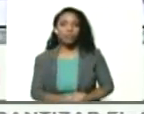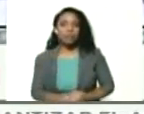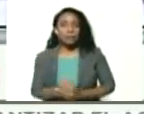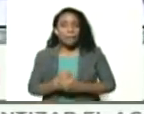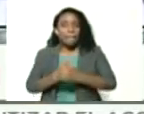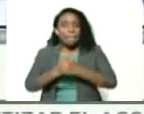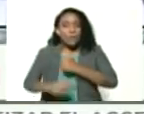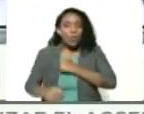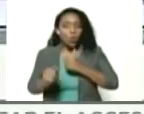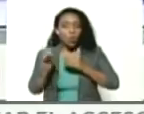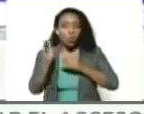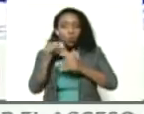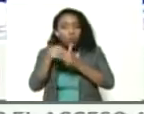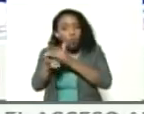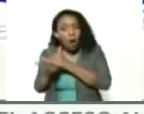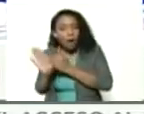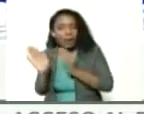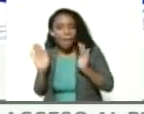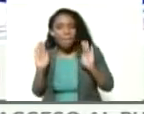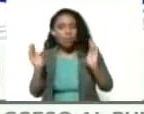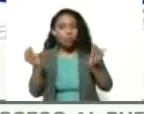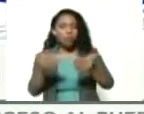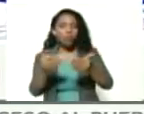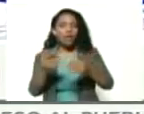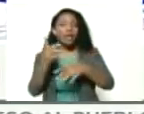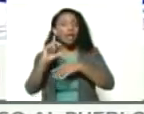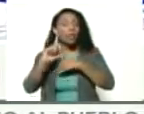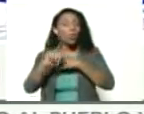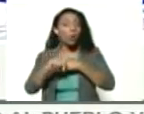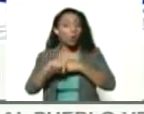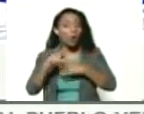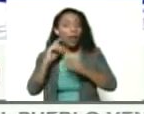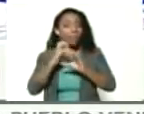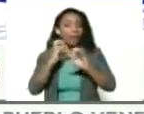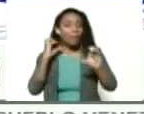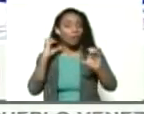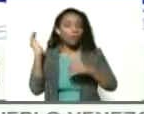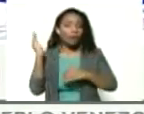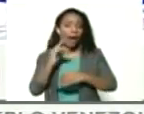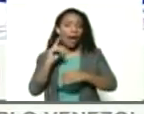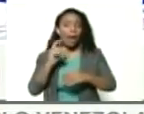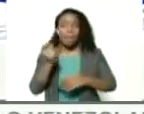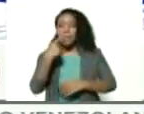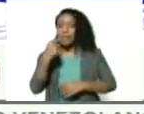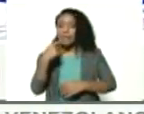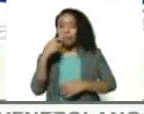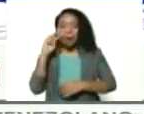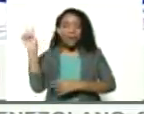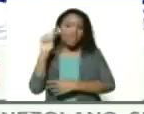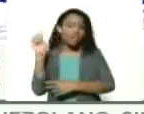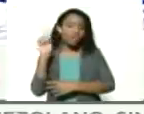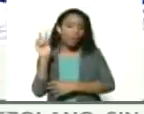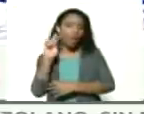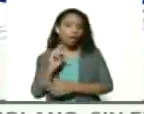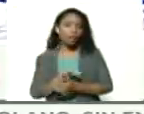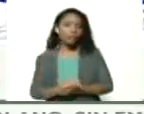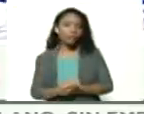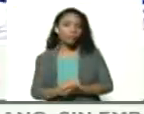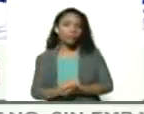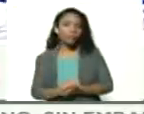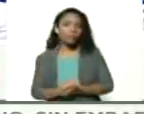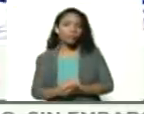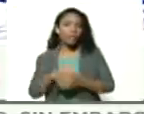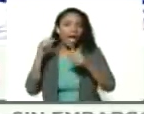parimos el depósito y luego parimos el transporte para traer las medicinas para Venezuela y aquí